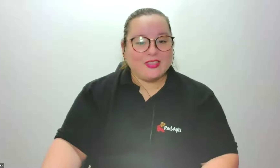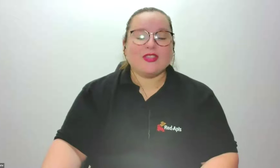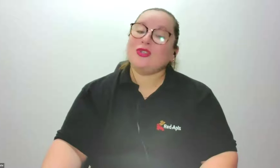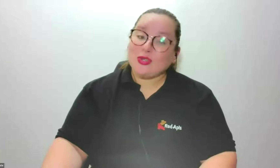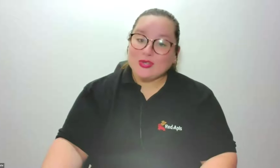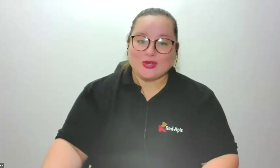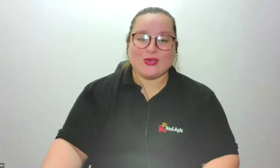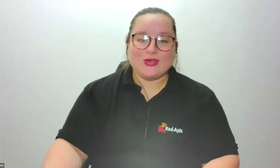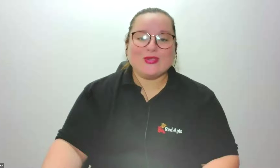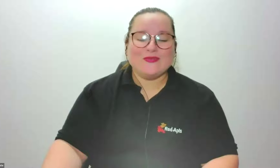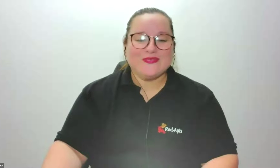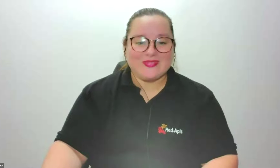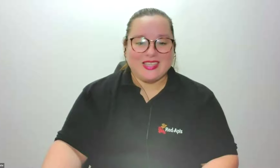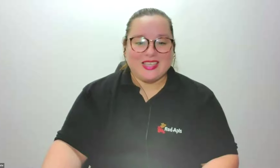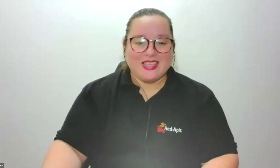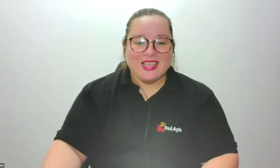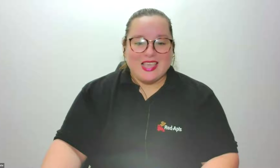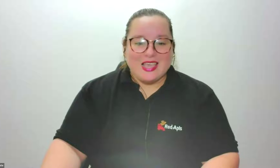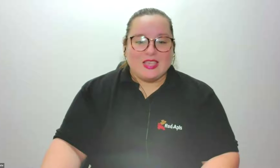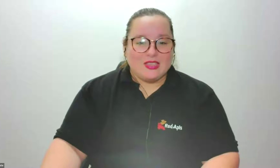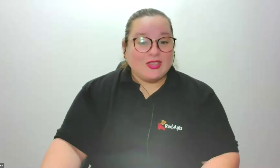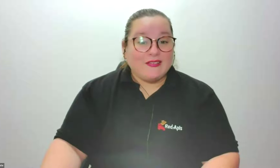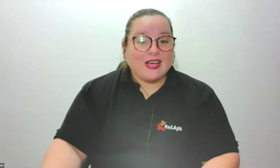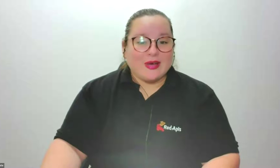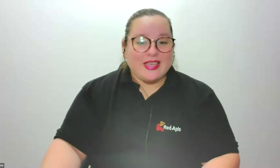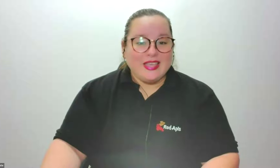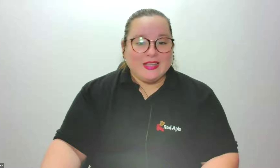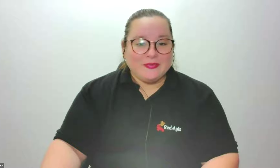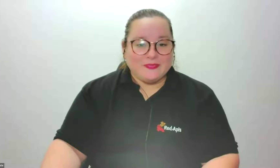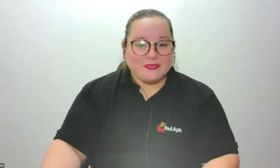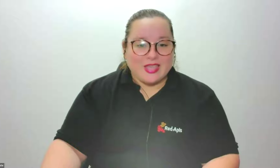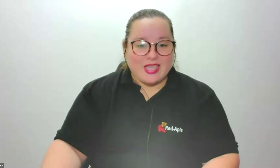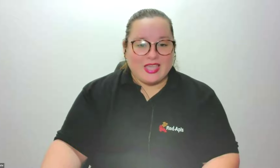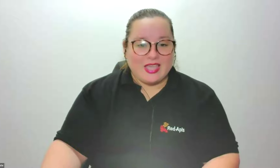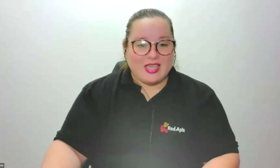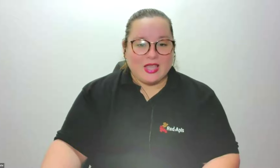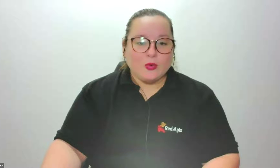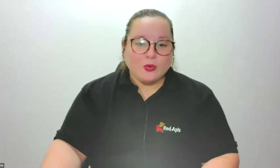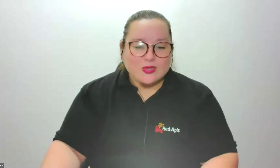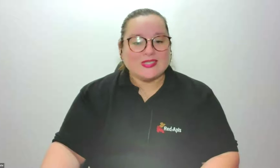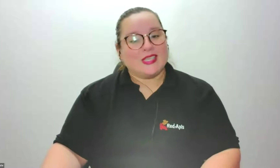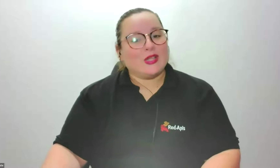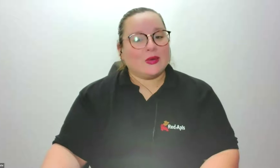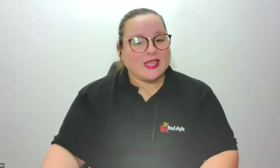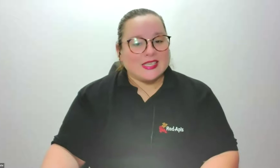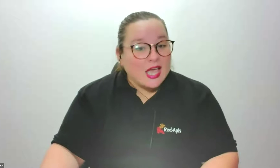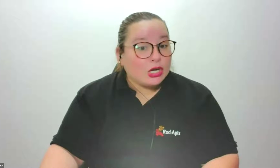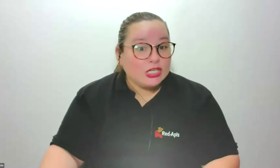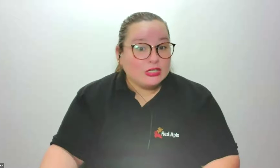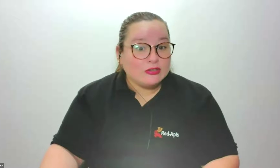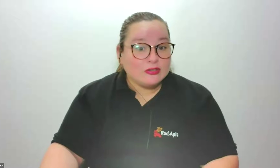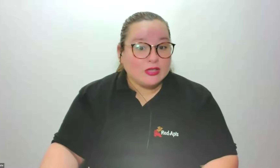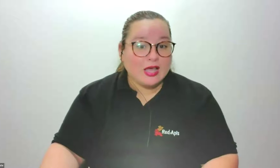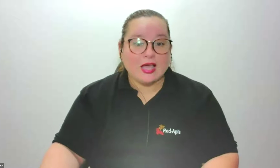Goté, donde son todos sordos. Yo trabajo ahí en un curso enseñando lengua de señas